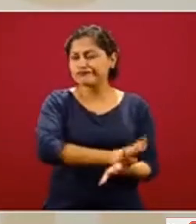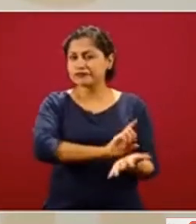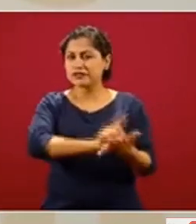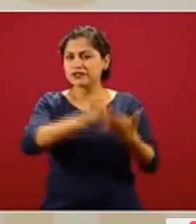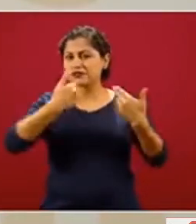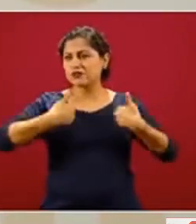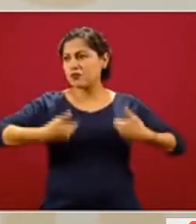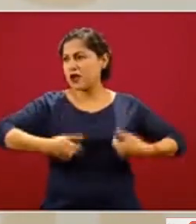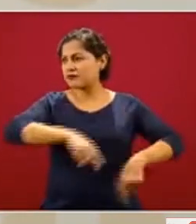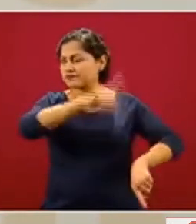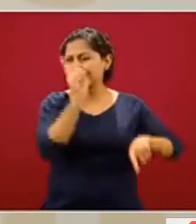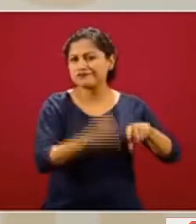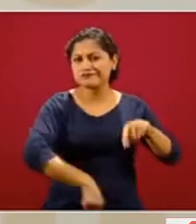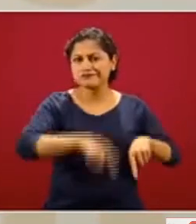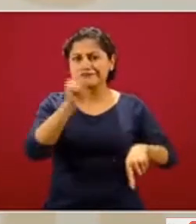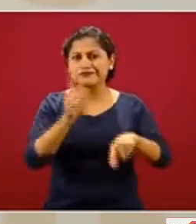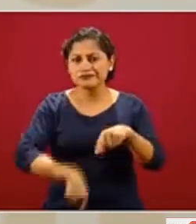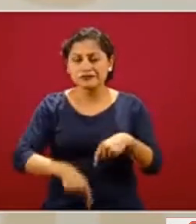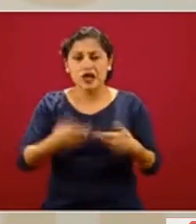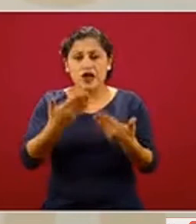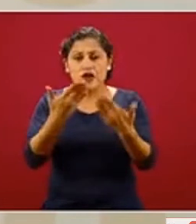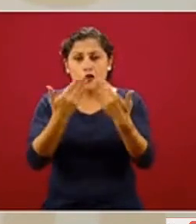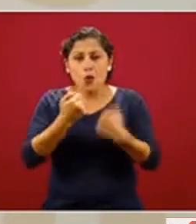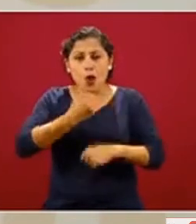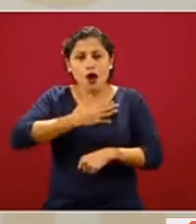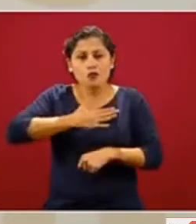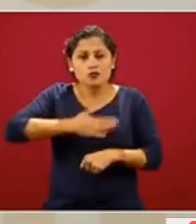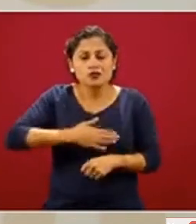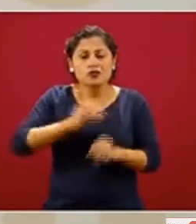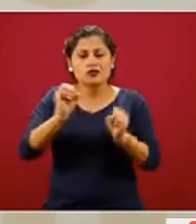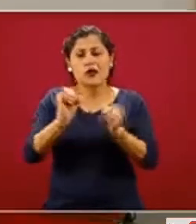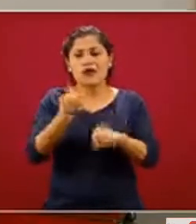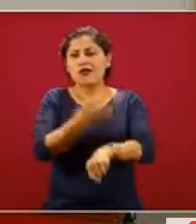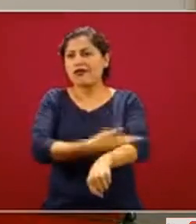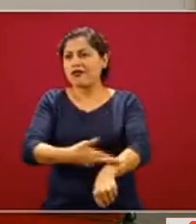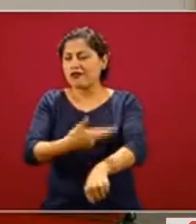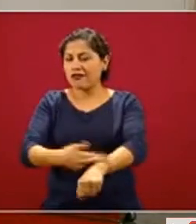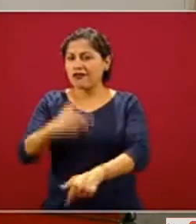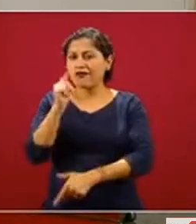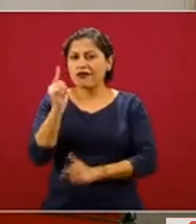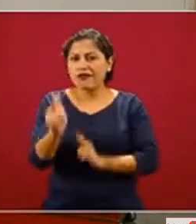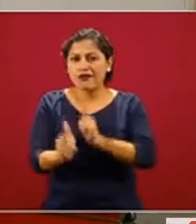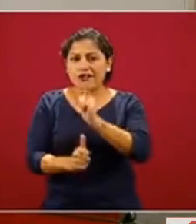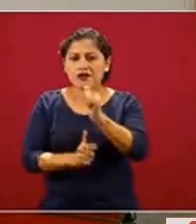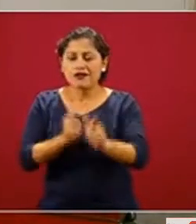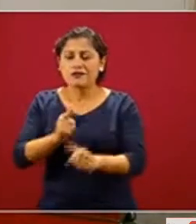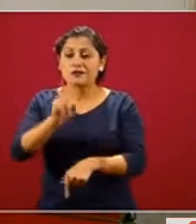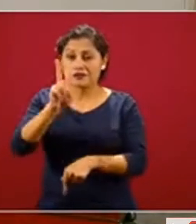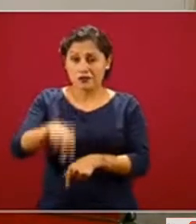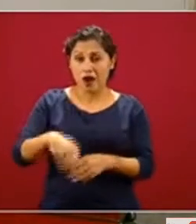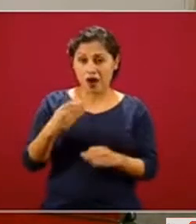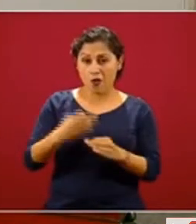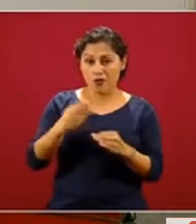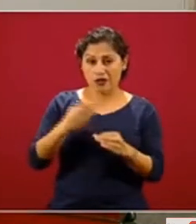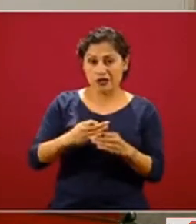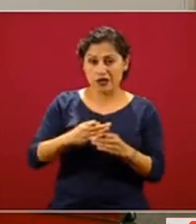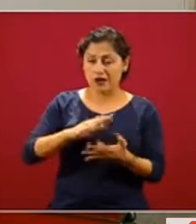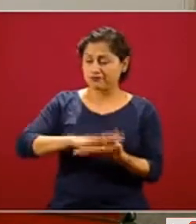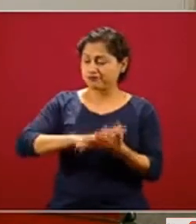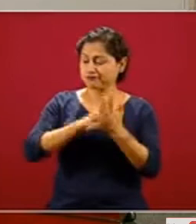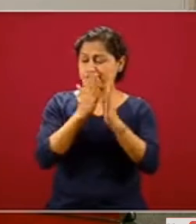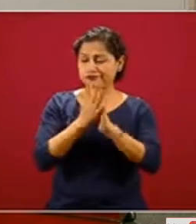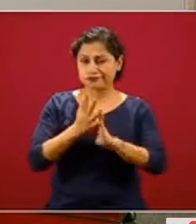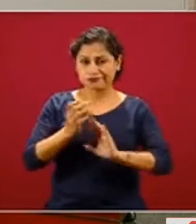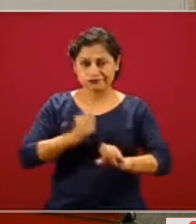una lenta procuración e impartición de justicia, que todavía vive un fuerte nivel de violencia,